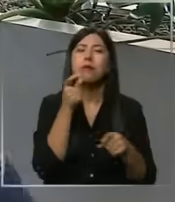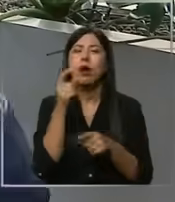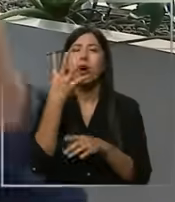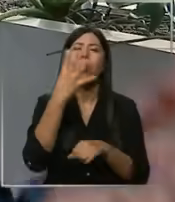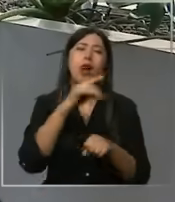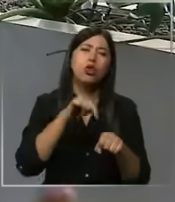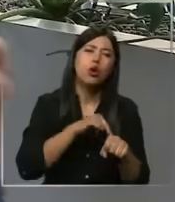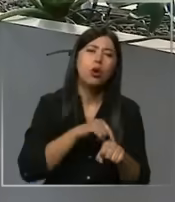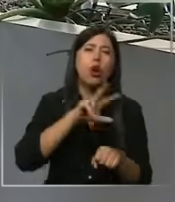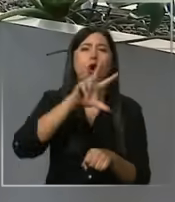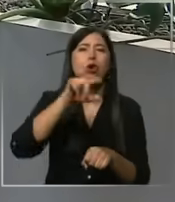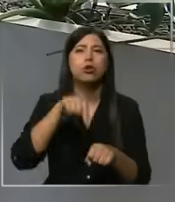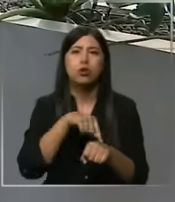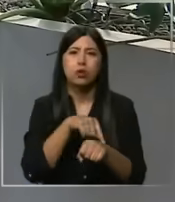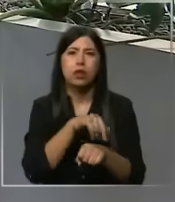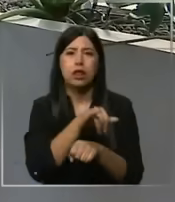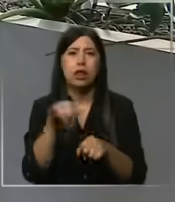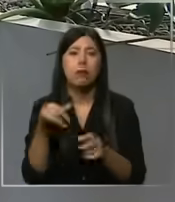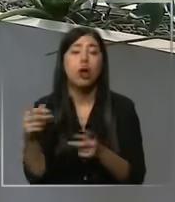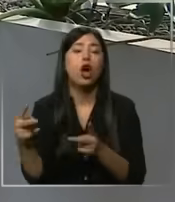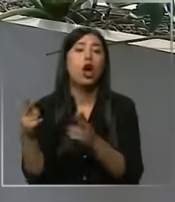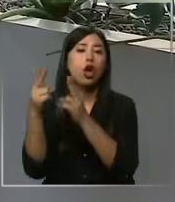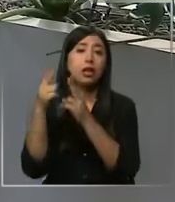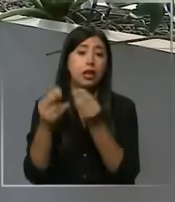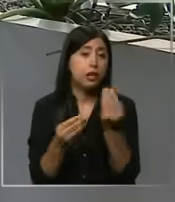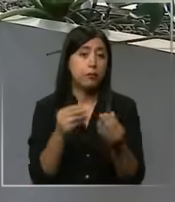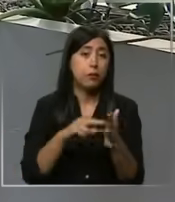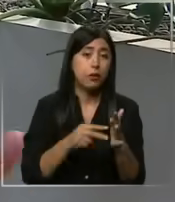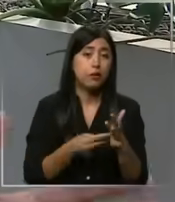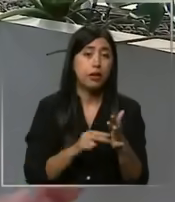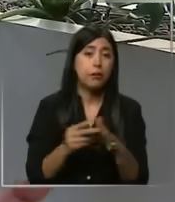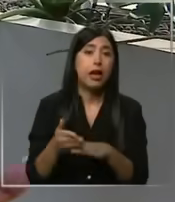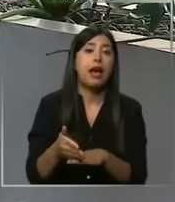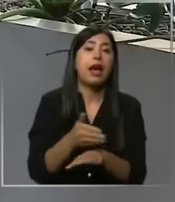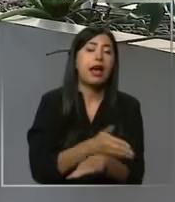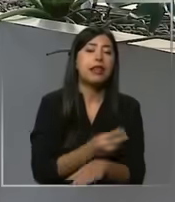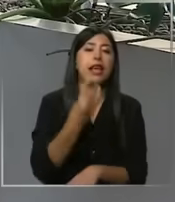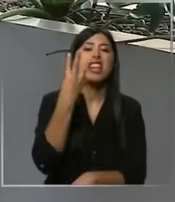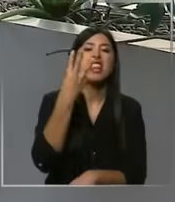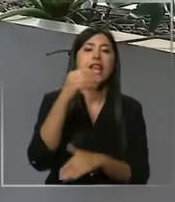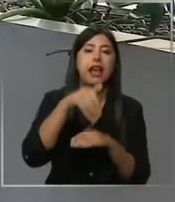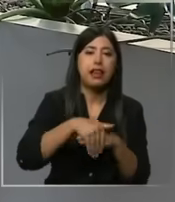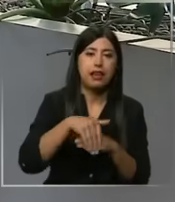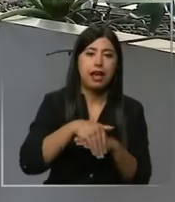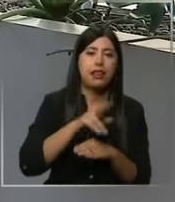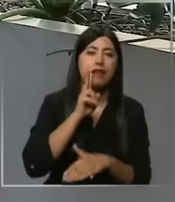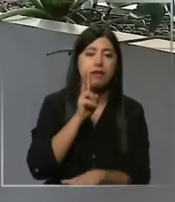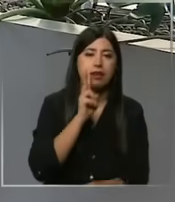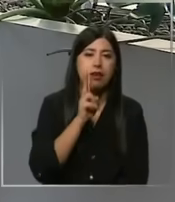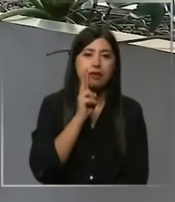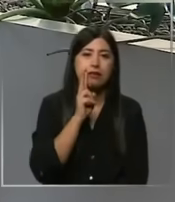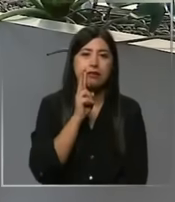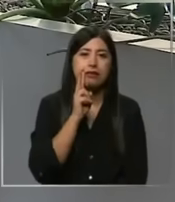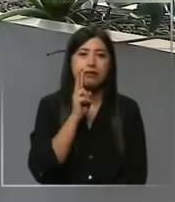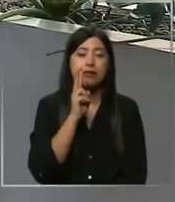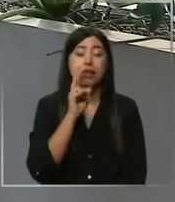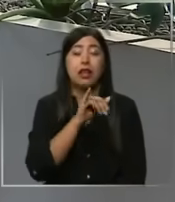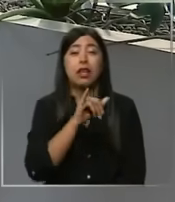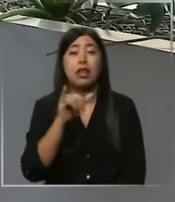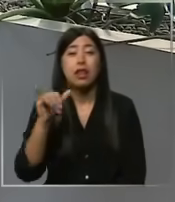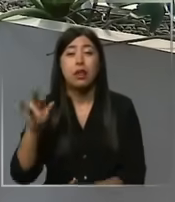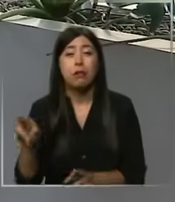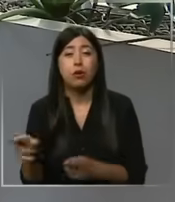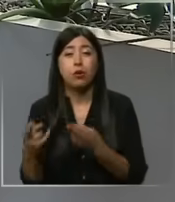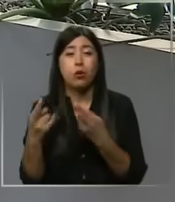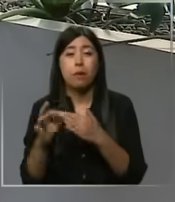de 4 o de 8 horas posterior a un corte. El problema acá es que tuvimos un corte que se inició alrededor de las 15 horas del día viernes y que se recuperó